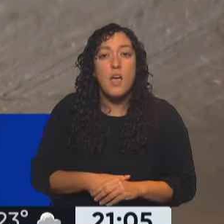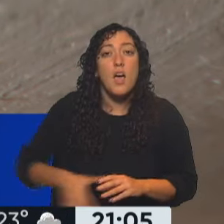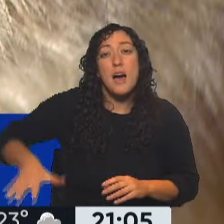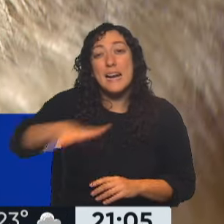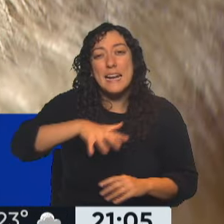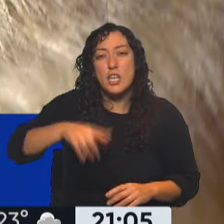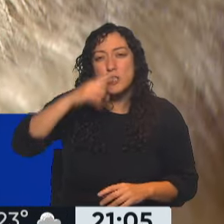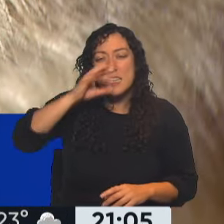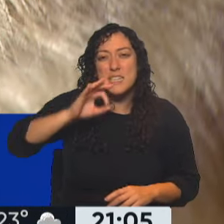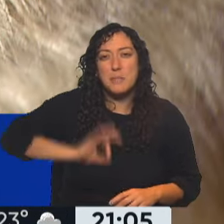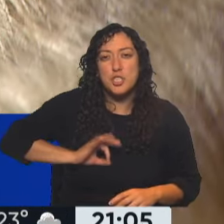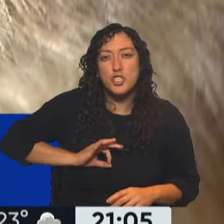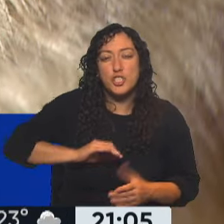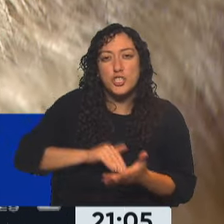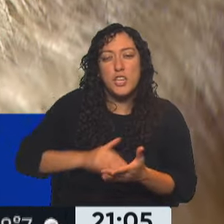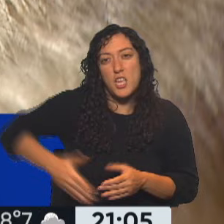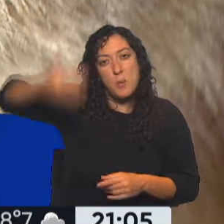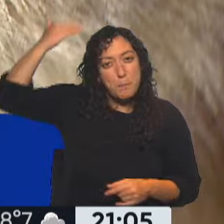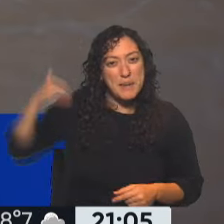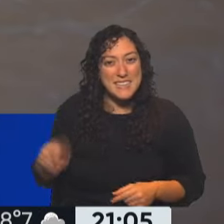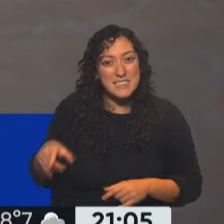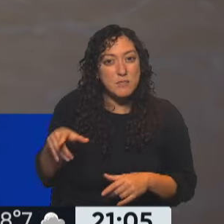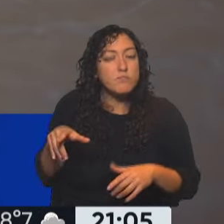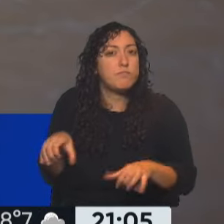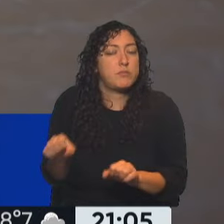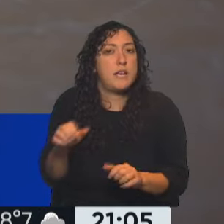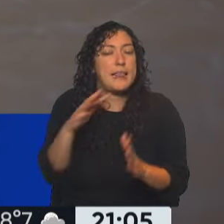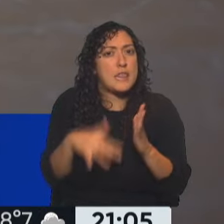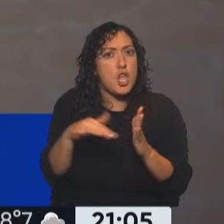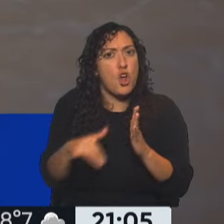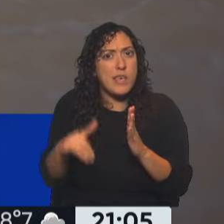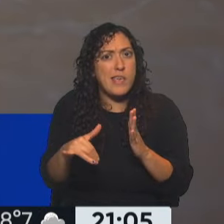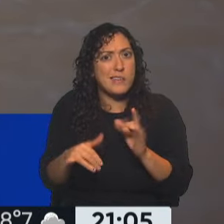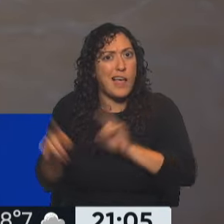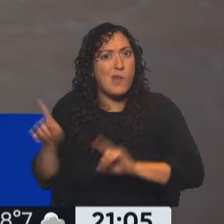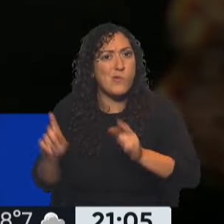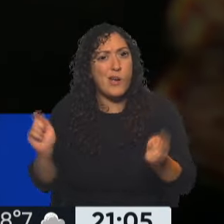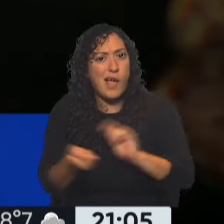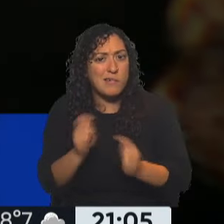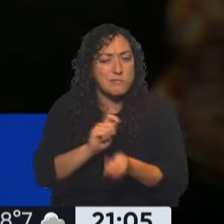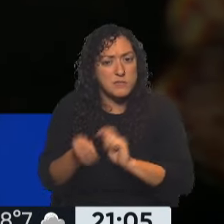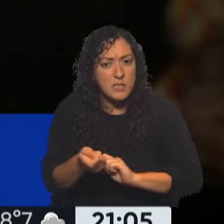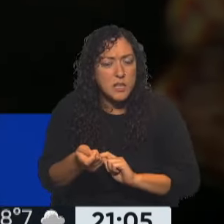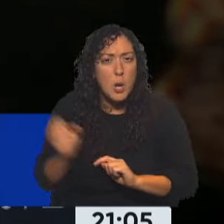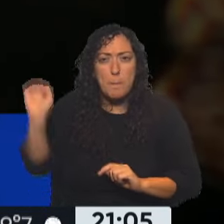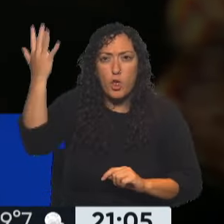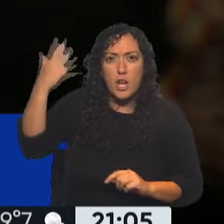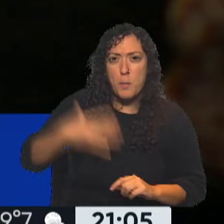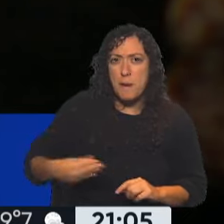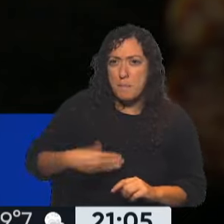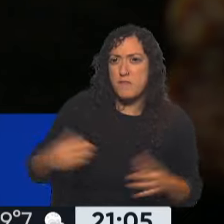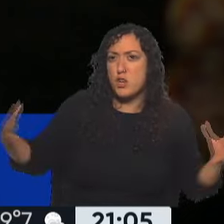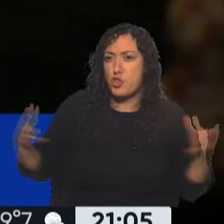unos 70 millones de años, modifica algunas teorías respecto del origen de los mamíferos modernos y el